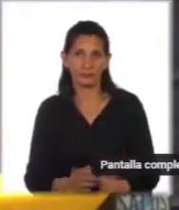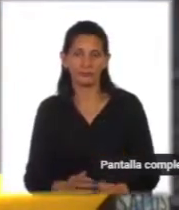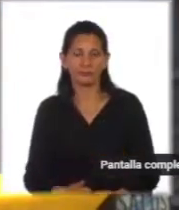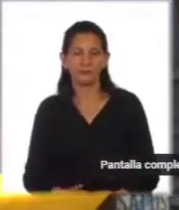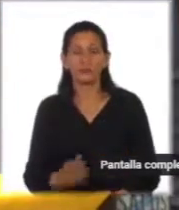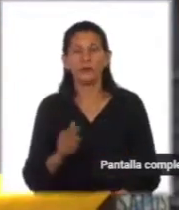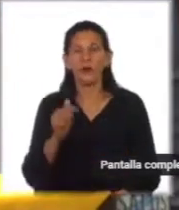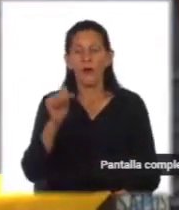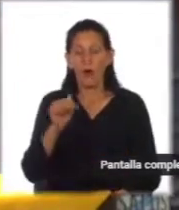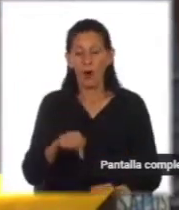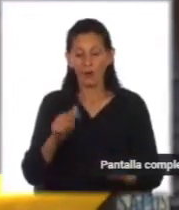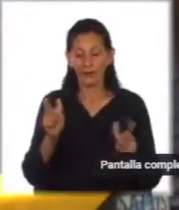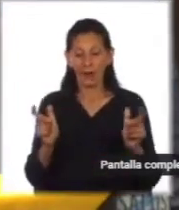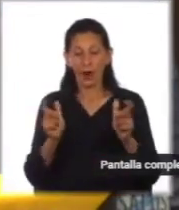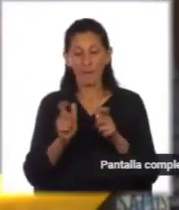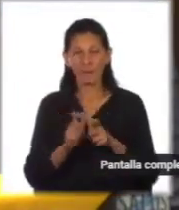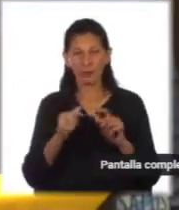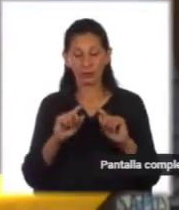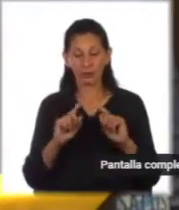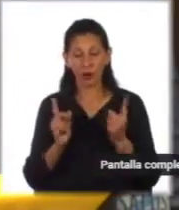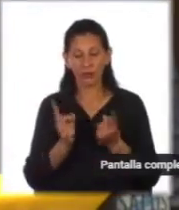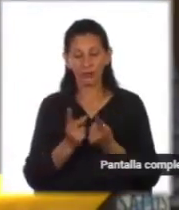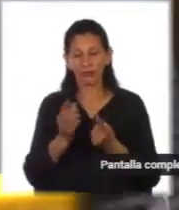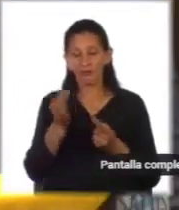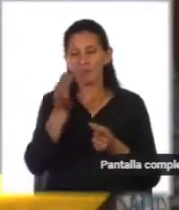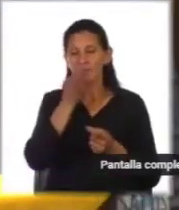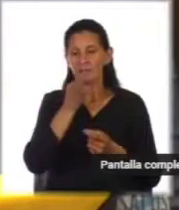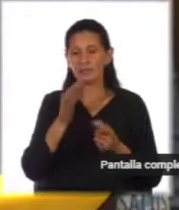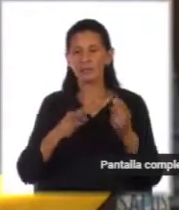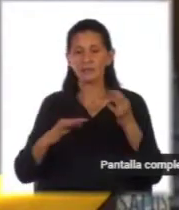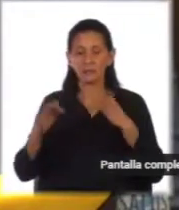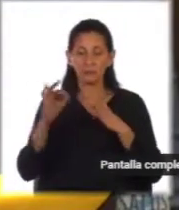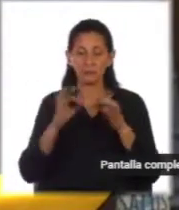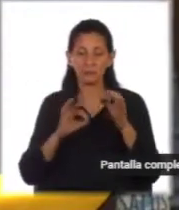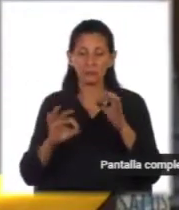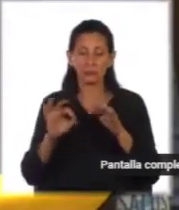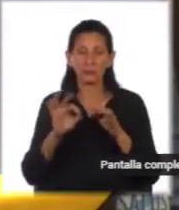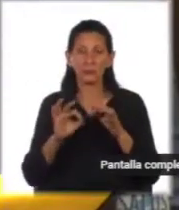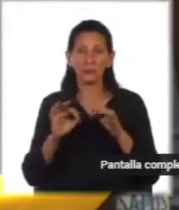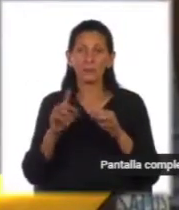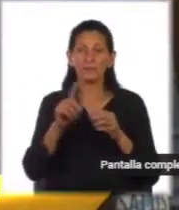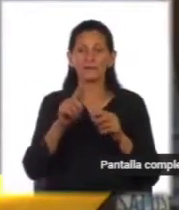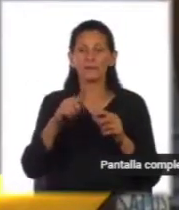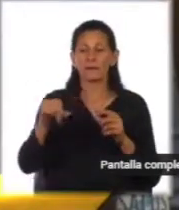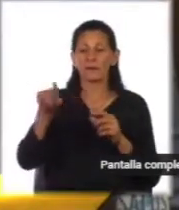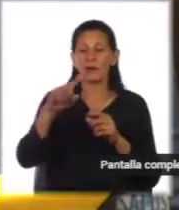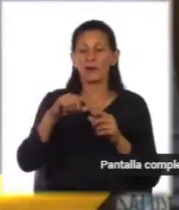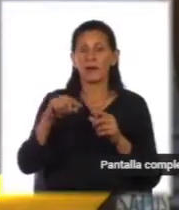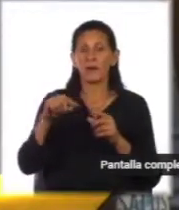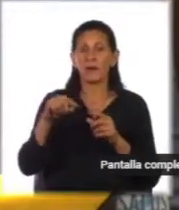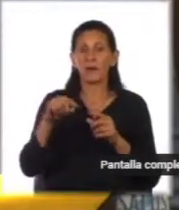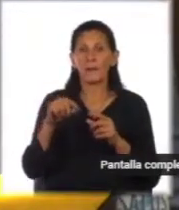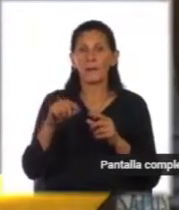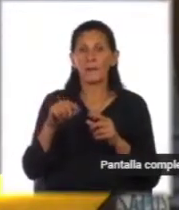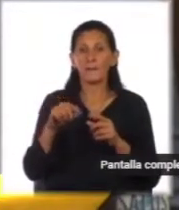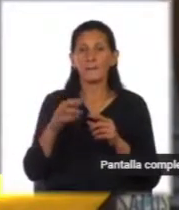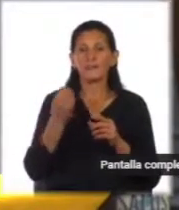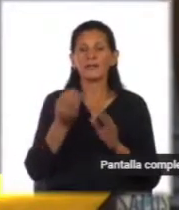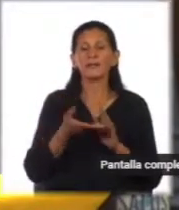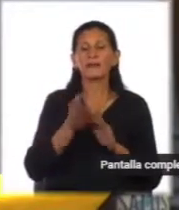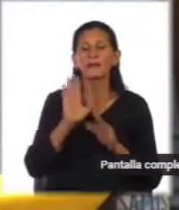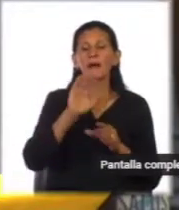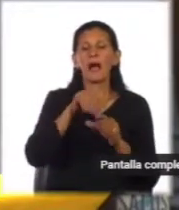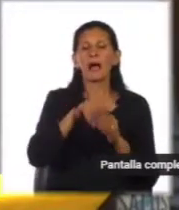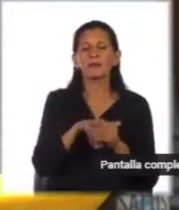Hoy en comisión se nos dijo por parte de la oposición que